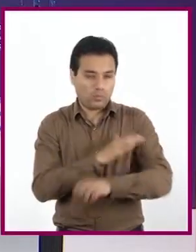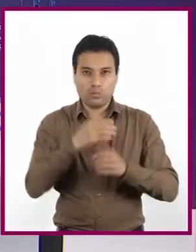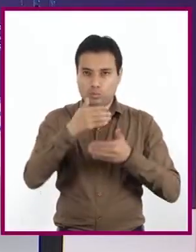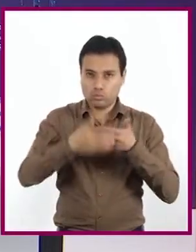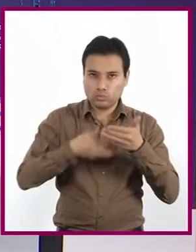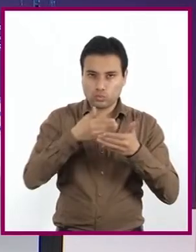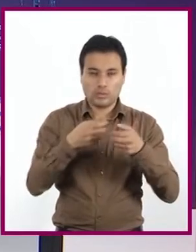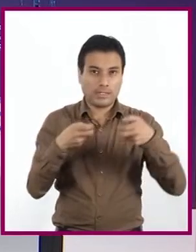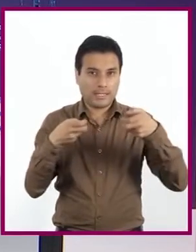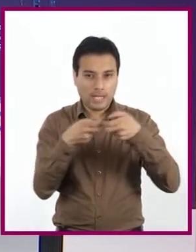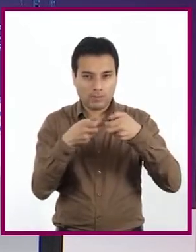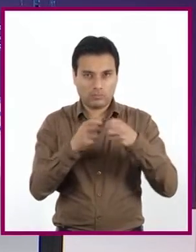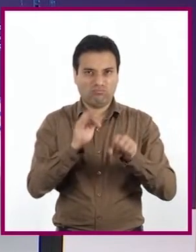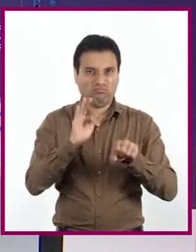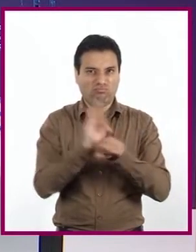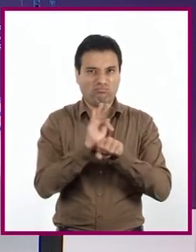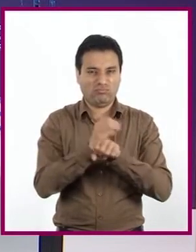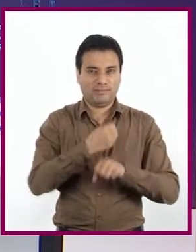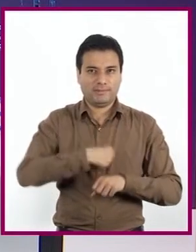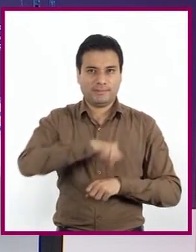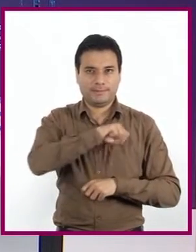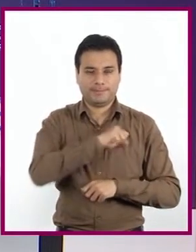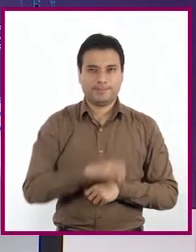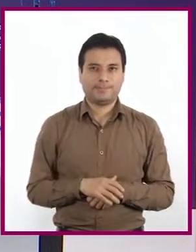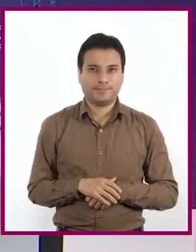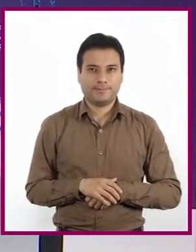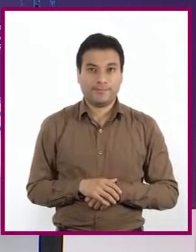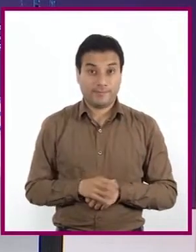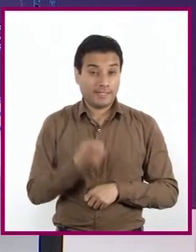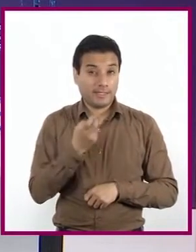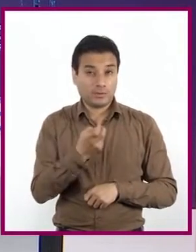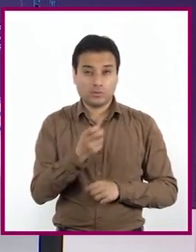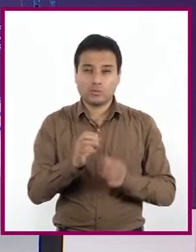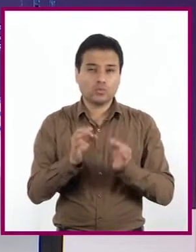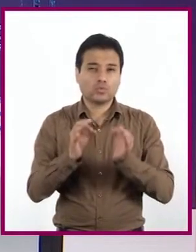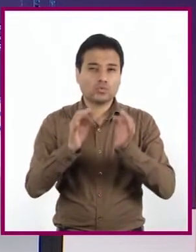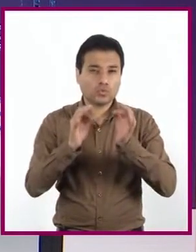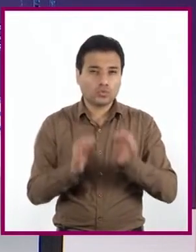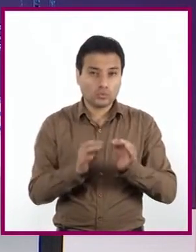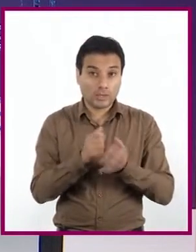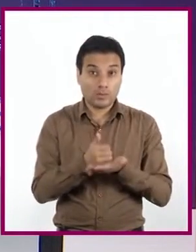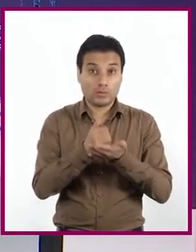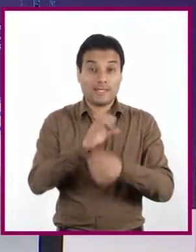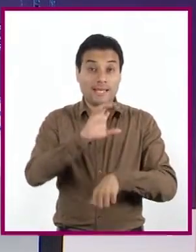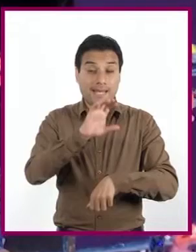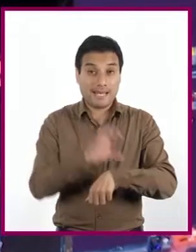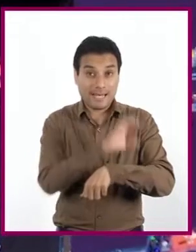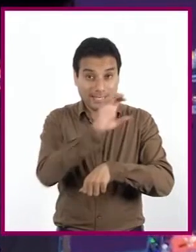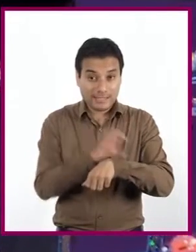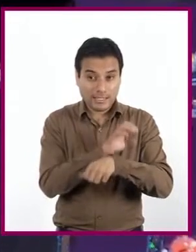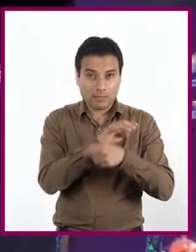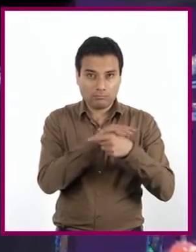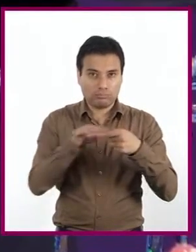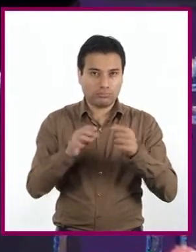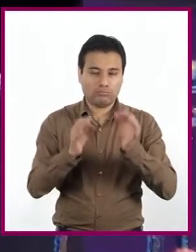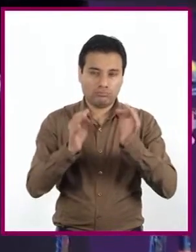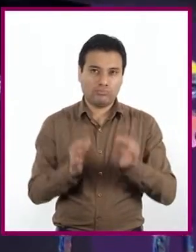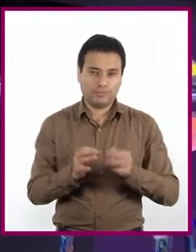funcionen correctamente. Los electrolitos son sustancias que conducen la corriente eléctrica cuando se disuelven en